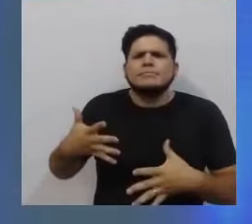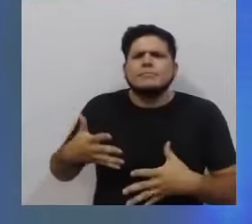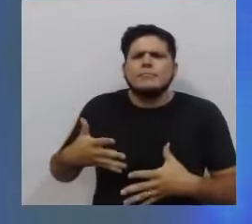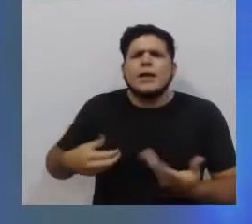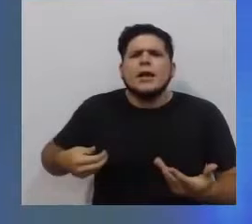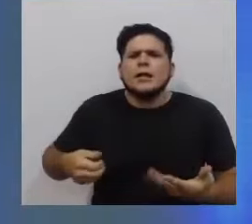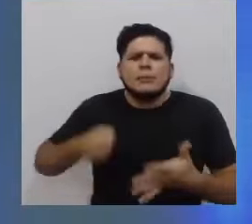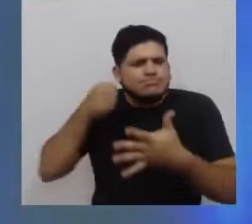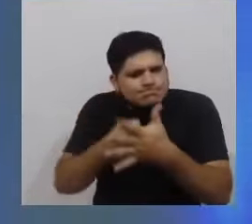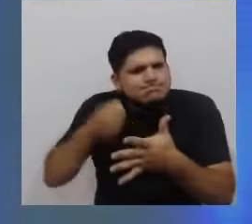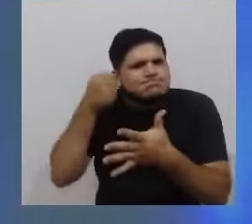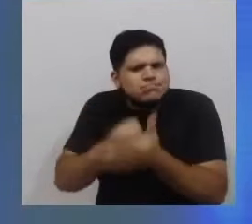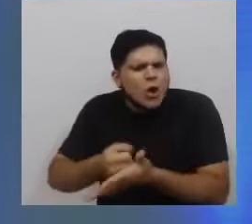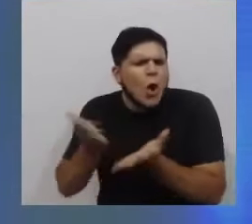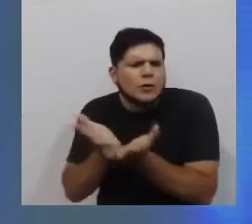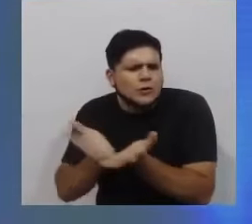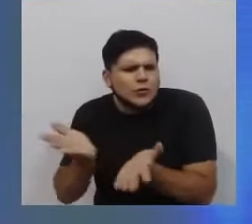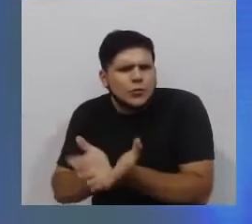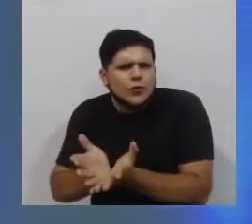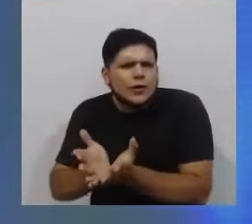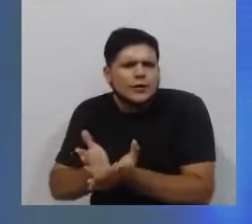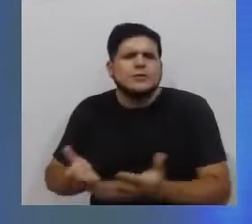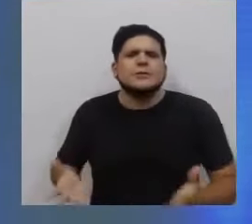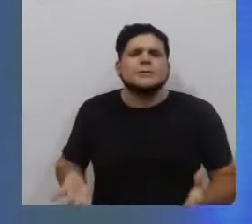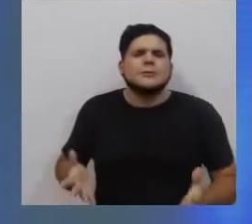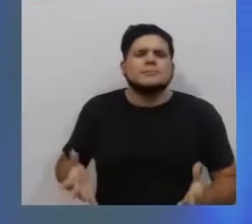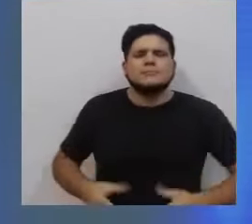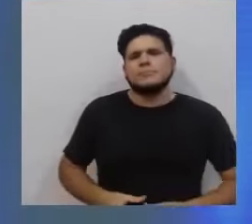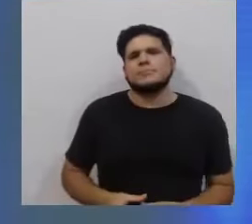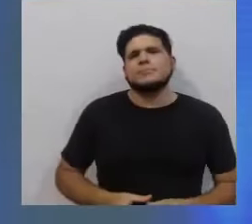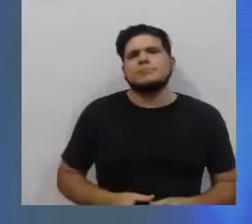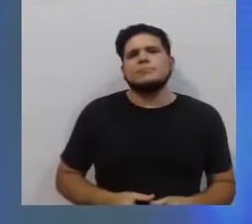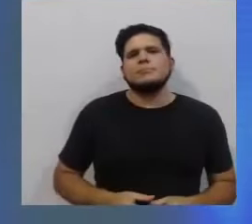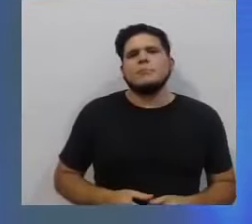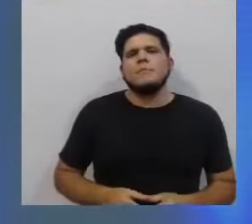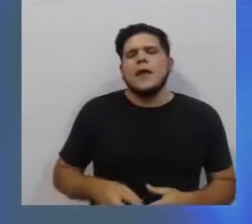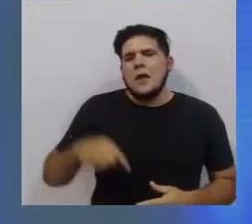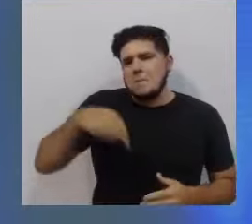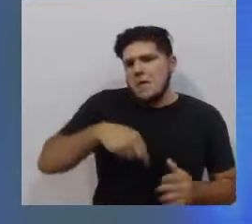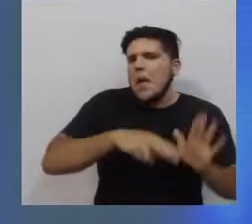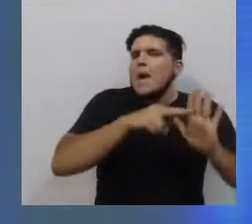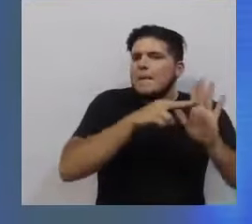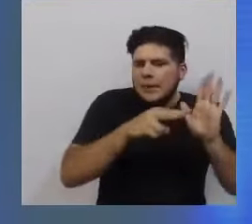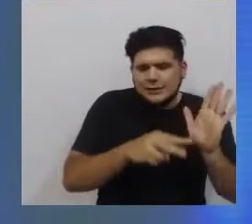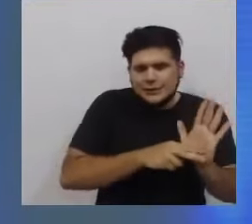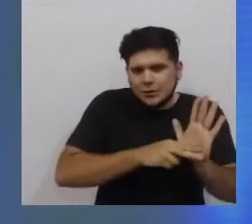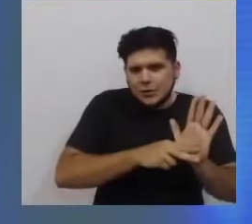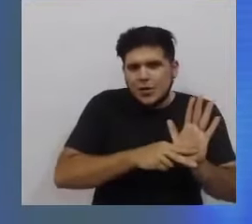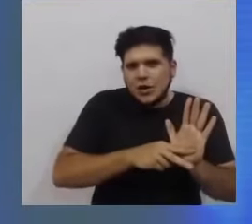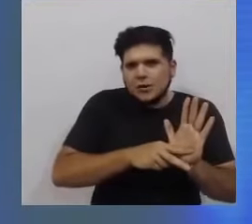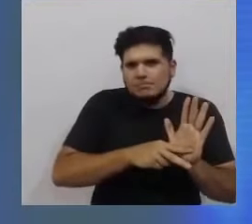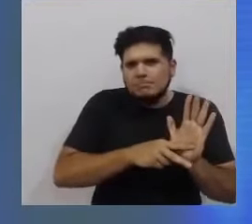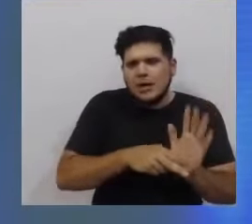siempre siempre va a tener frente a su vida esta palabra o este estado que tiene que ver